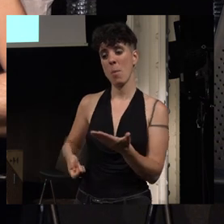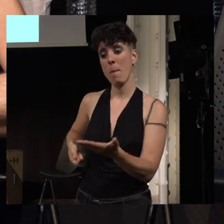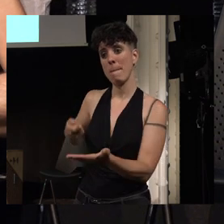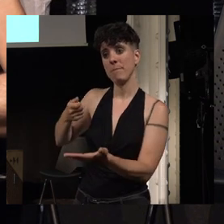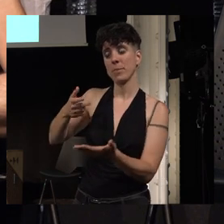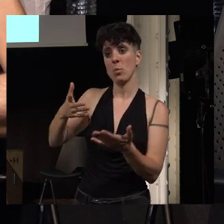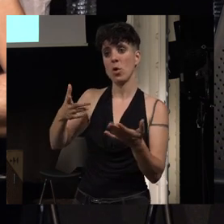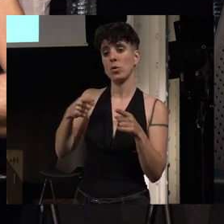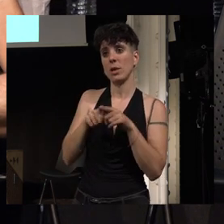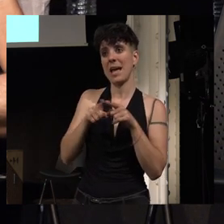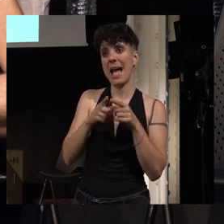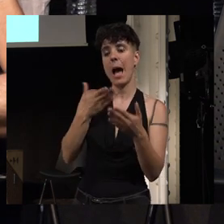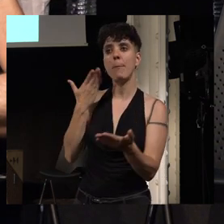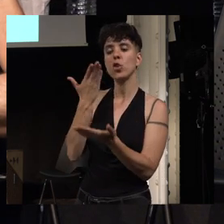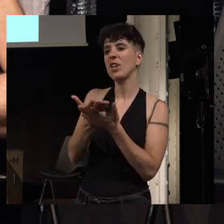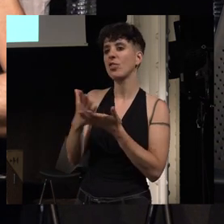emergencia habitacional